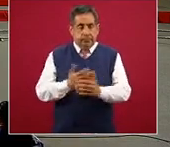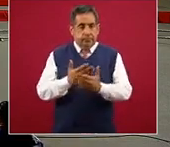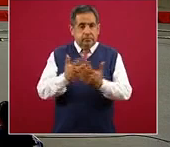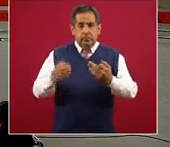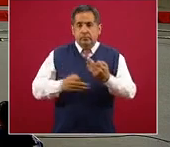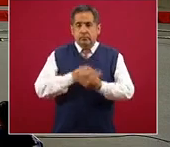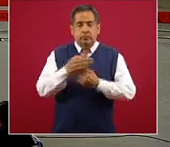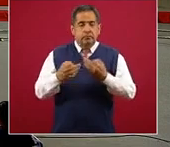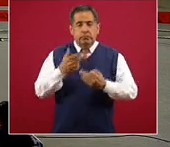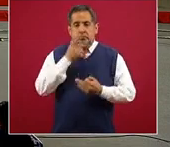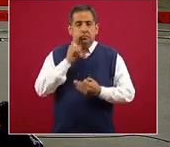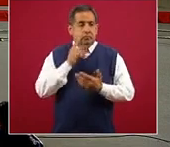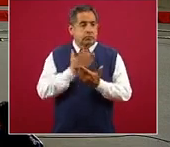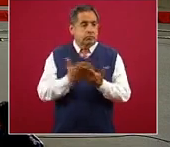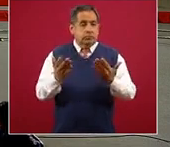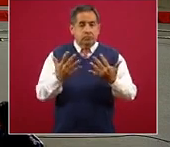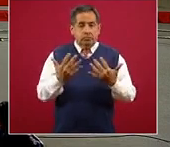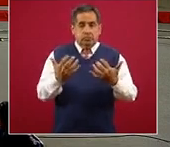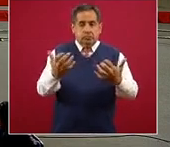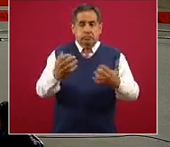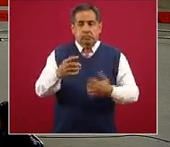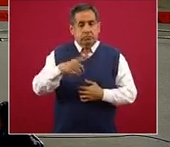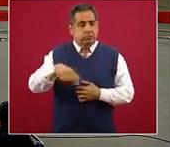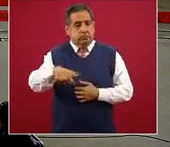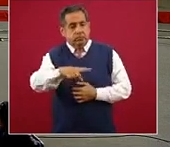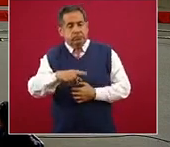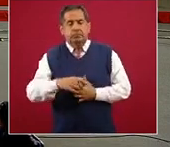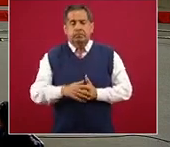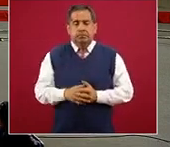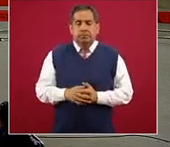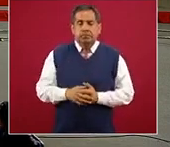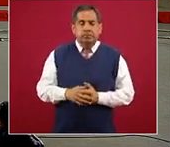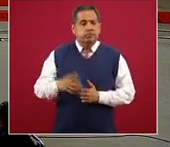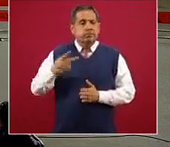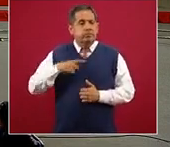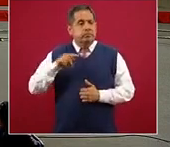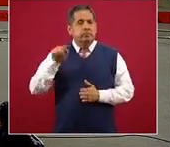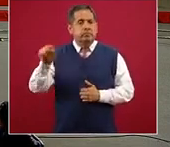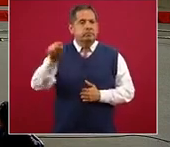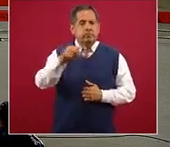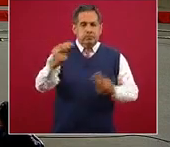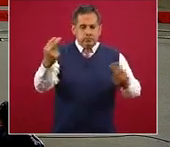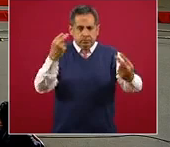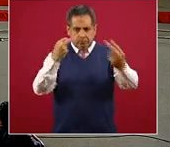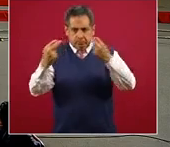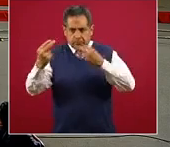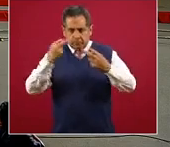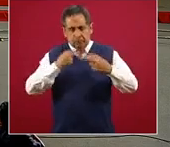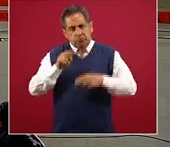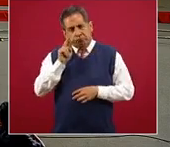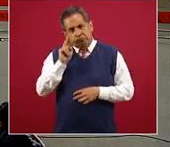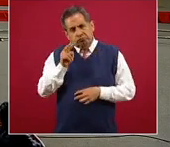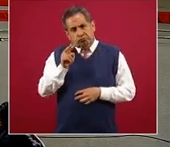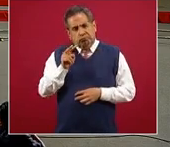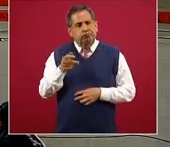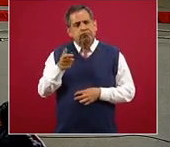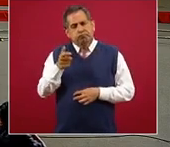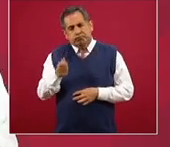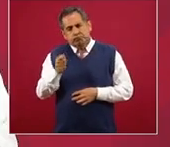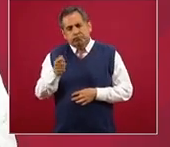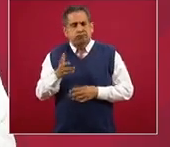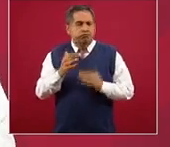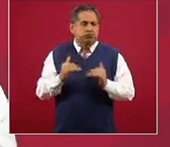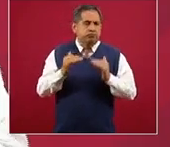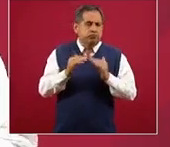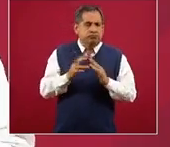y todos los presentes, a la población que nos hace el favor de sintonizarnos desde sus